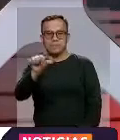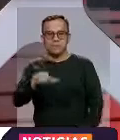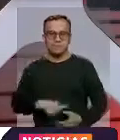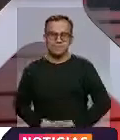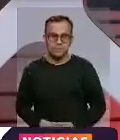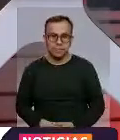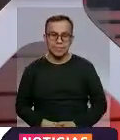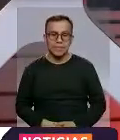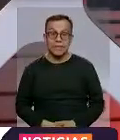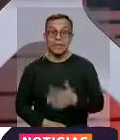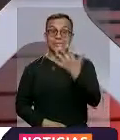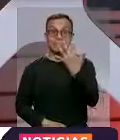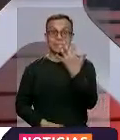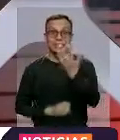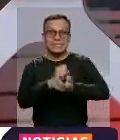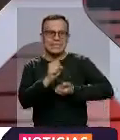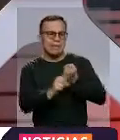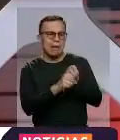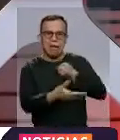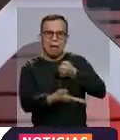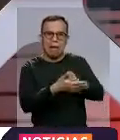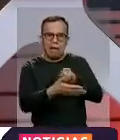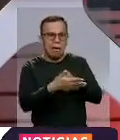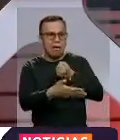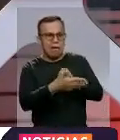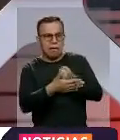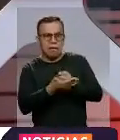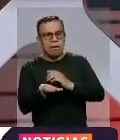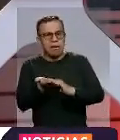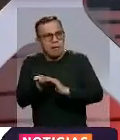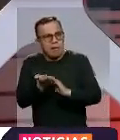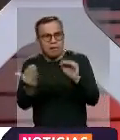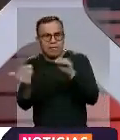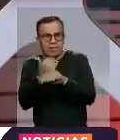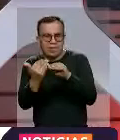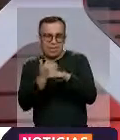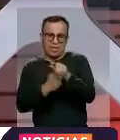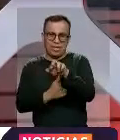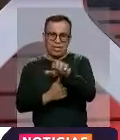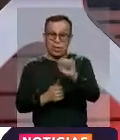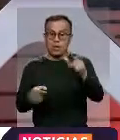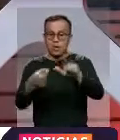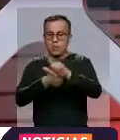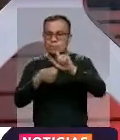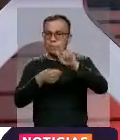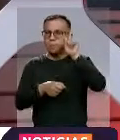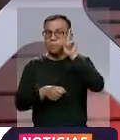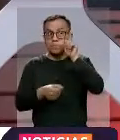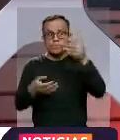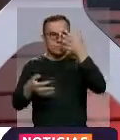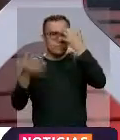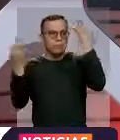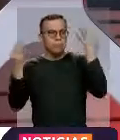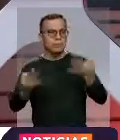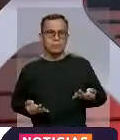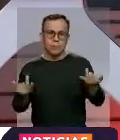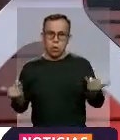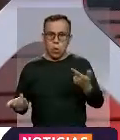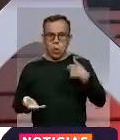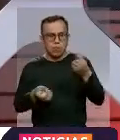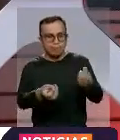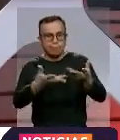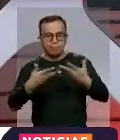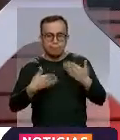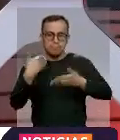Y después de 5 años de solicitudes para mejorar las vías del barrio Ferrocaja en Fontibón, los ciudadanos disfrutan hoy de la entrega